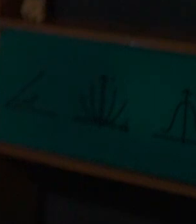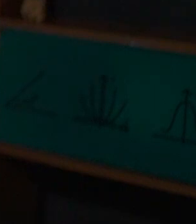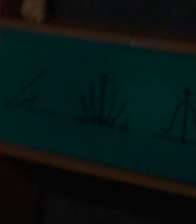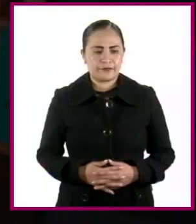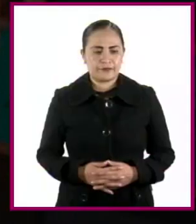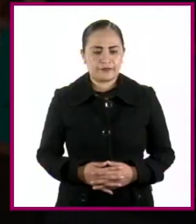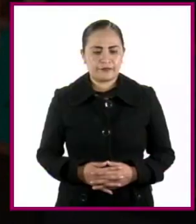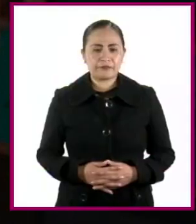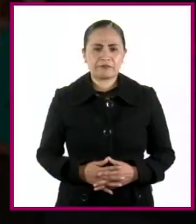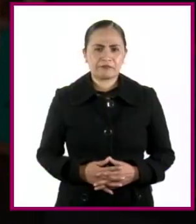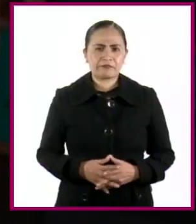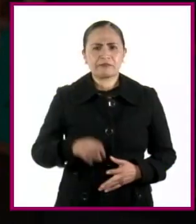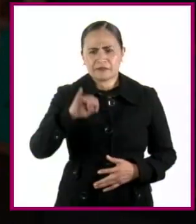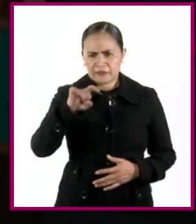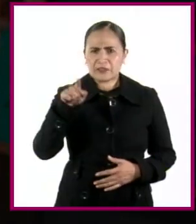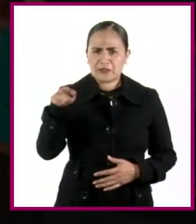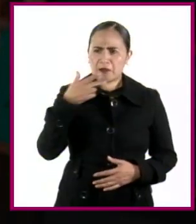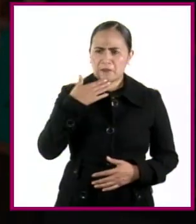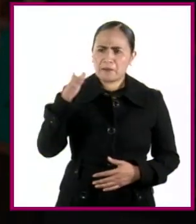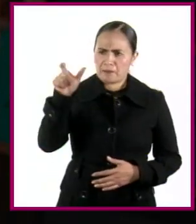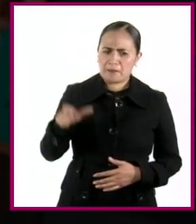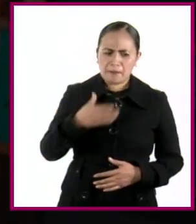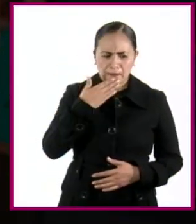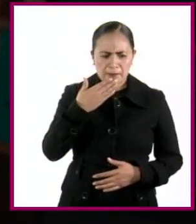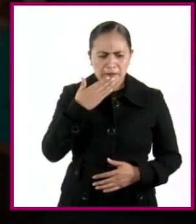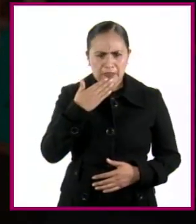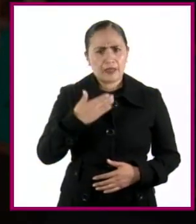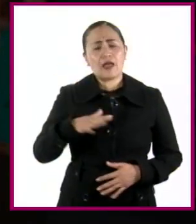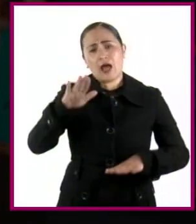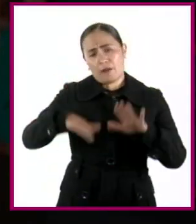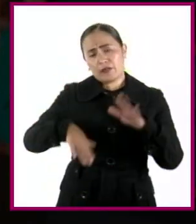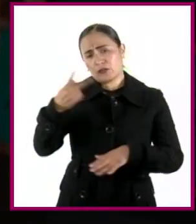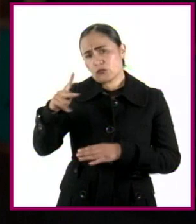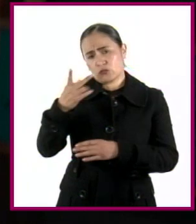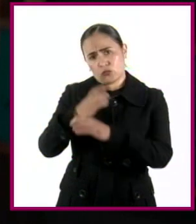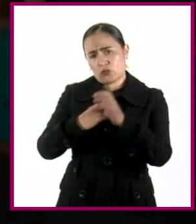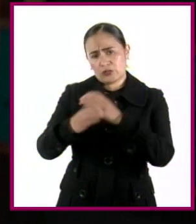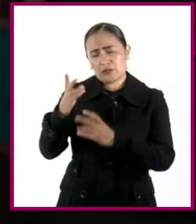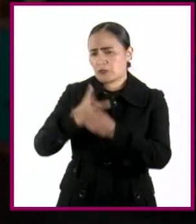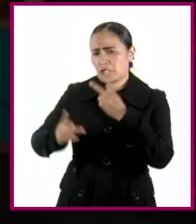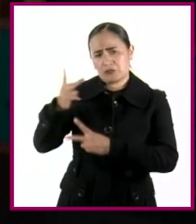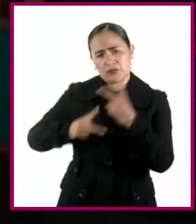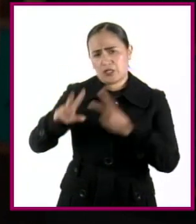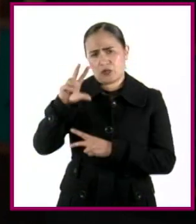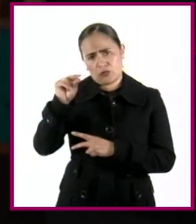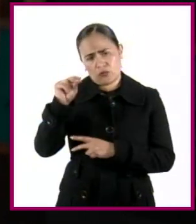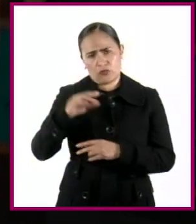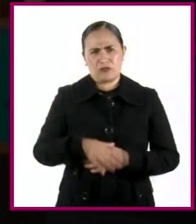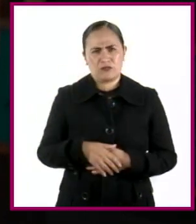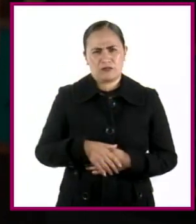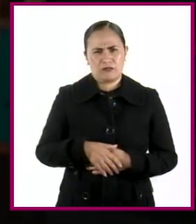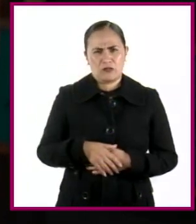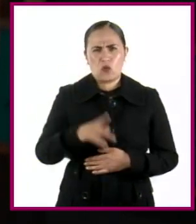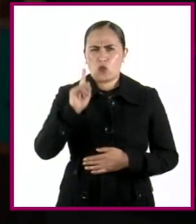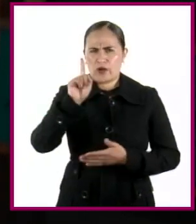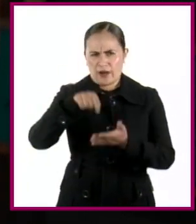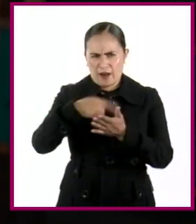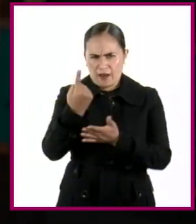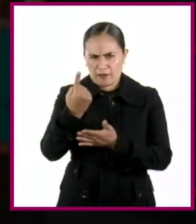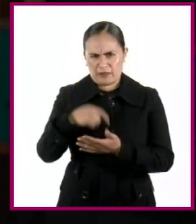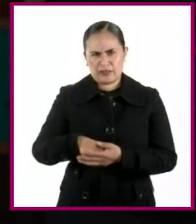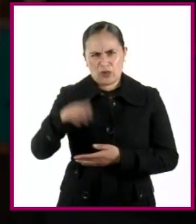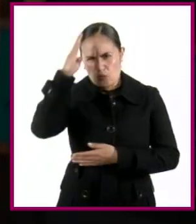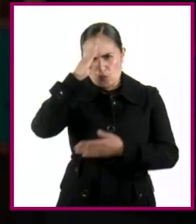Didmara, bien, sí, me cae muy bien. A veces no me quiere prestar sus cosas, pero bien. Aunque la vez que le tocó hacer esta